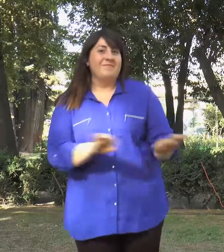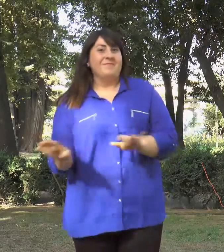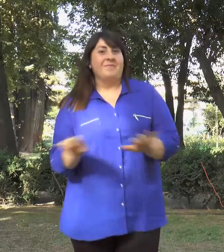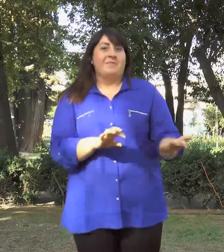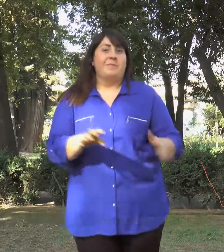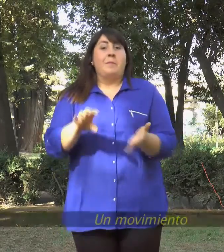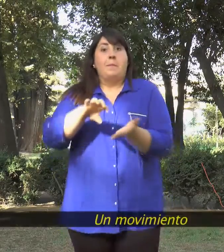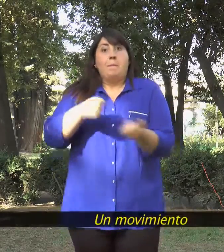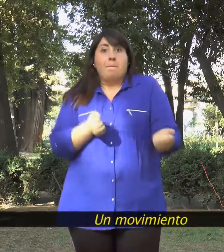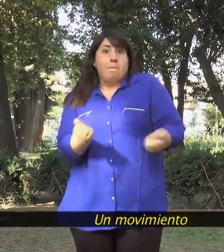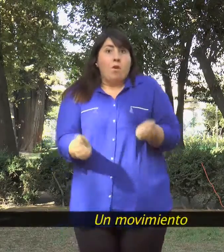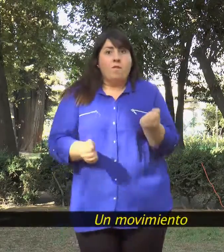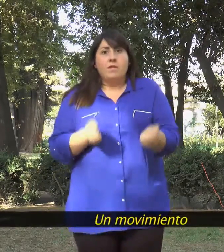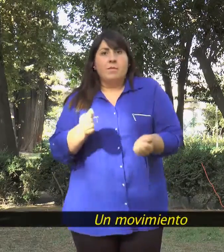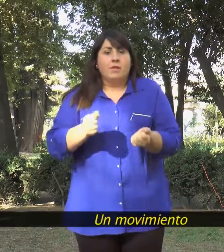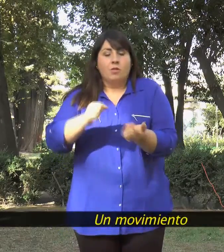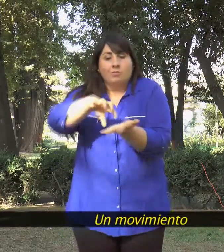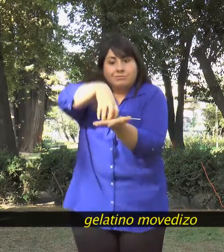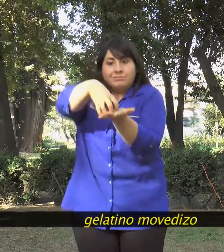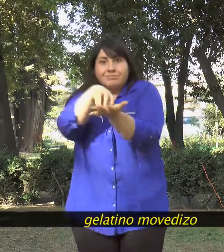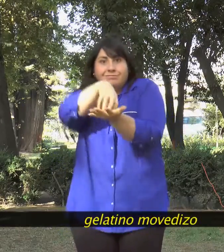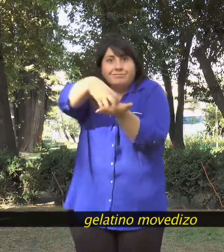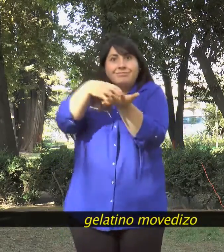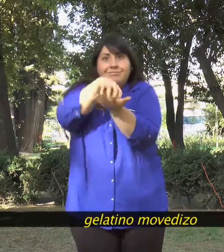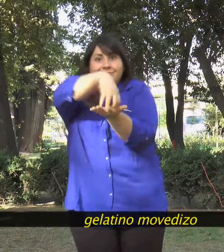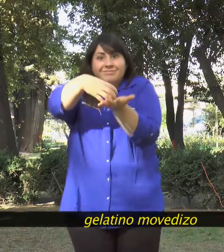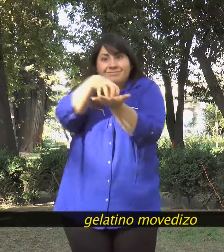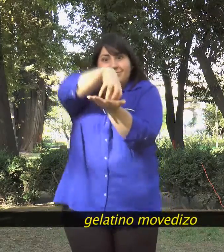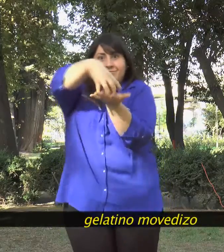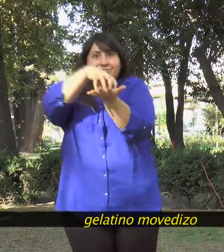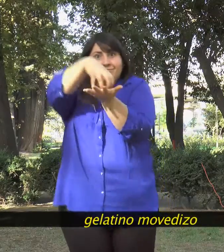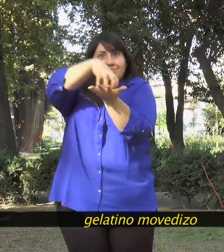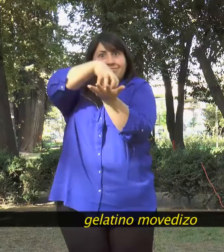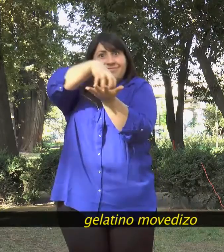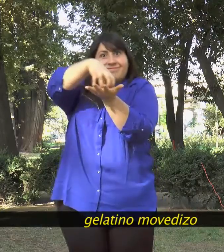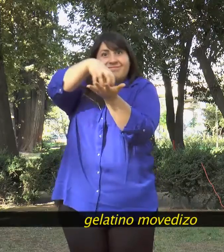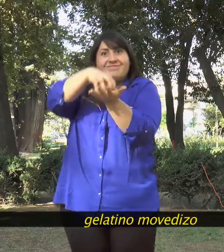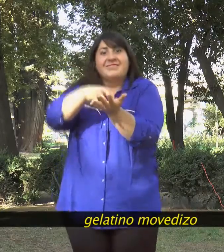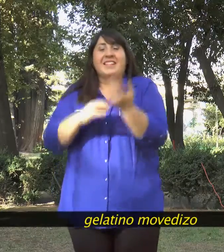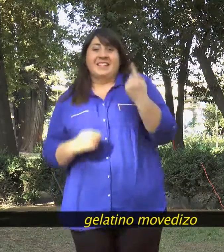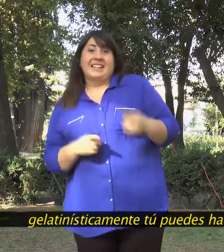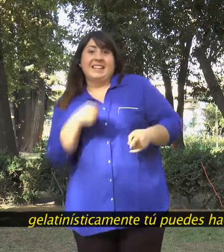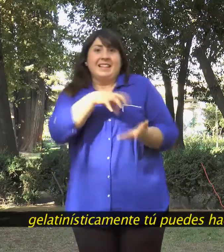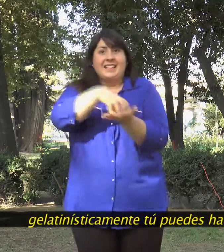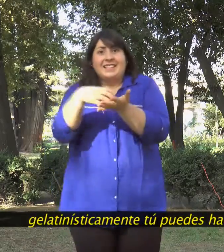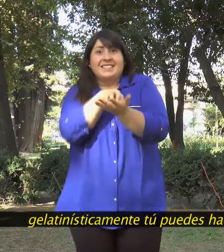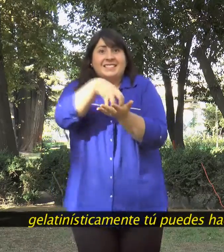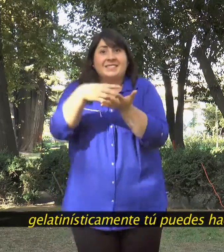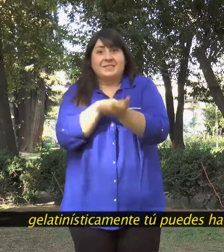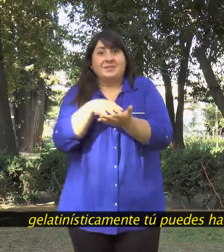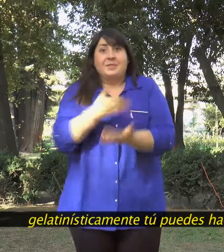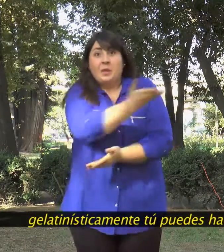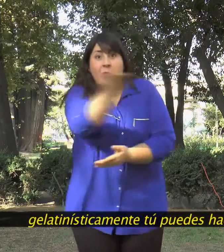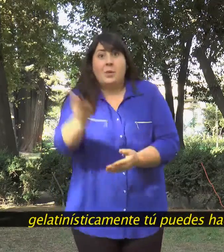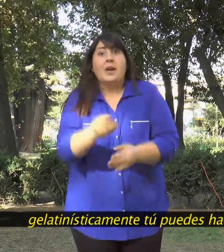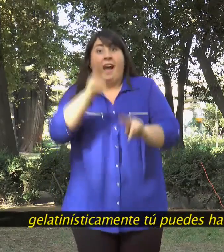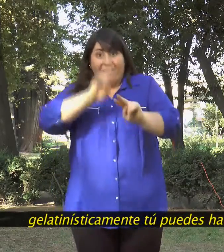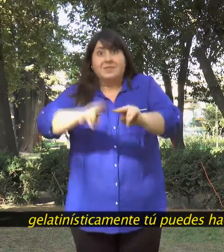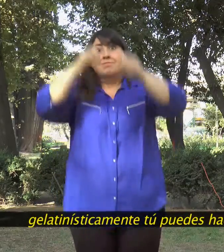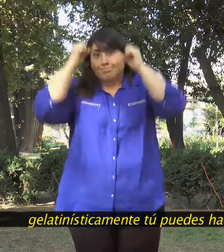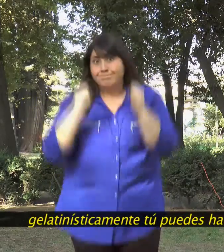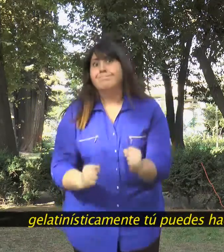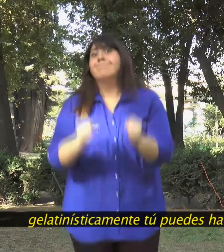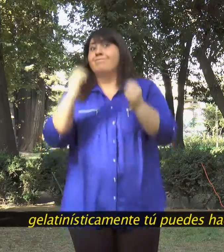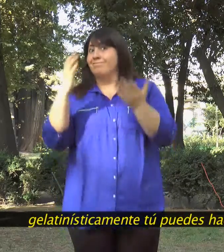Un movimiento latino-movedizo que latinísticamente tú puedes